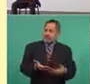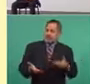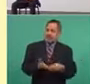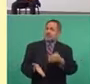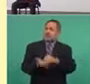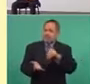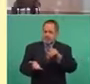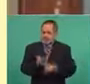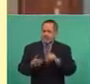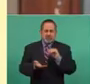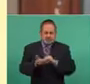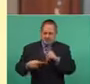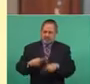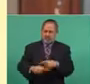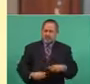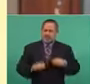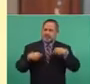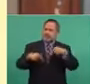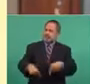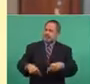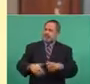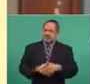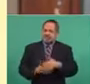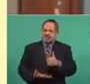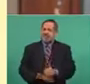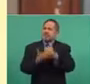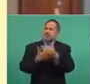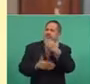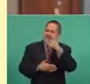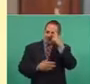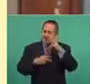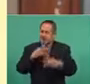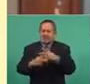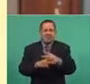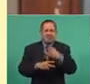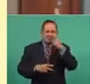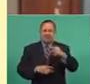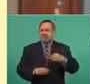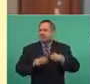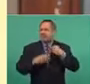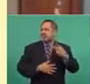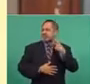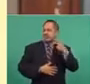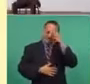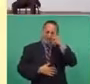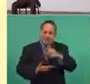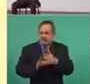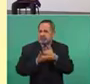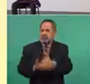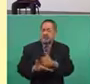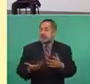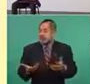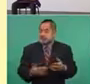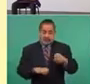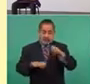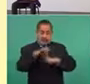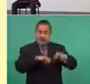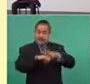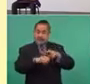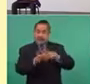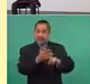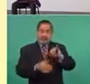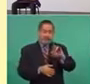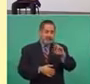hasta nuestros días, contribuyendo a la vida y la política de México y la embajadora de Irlanda.